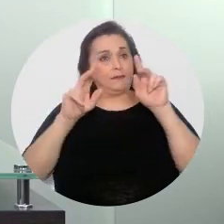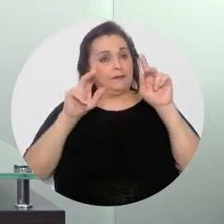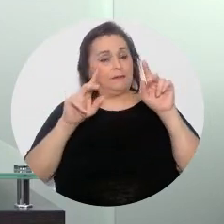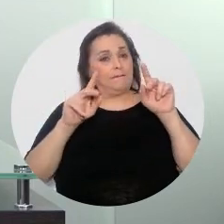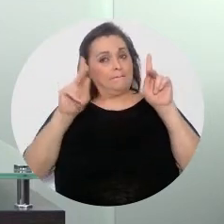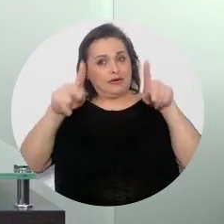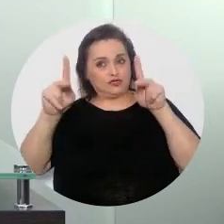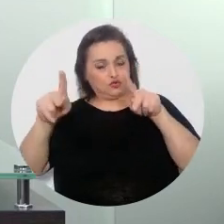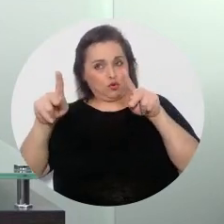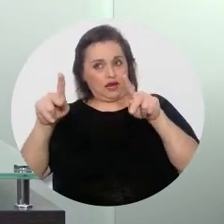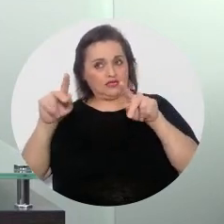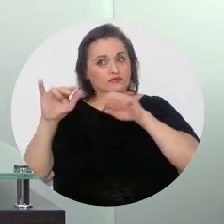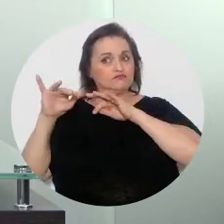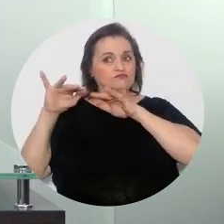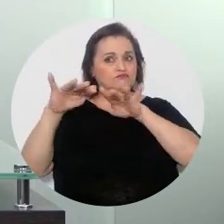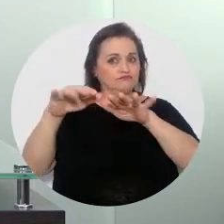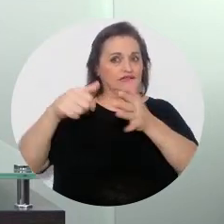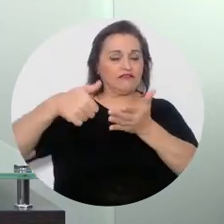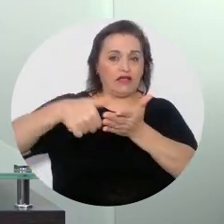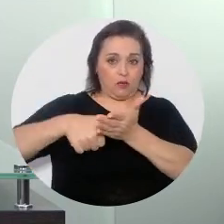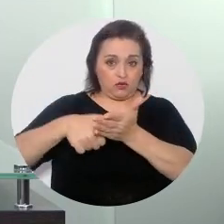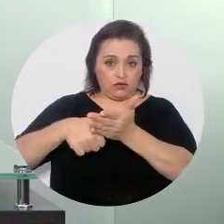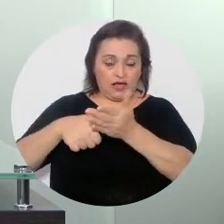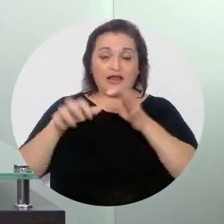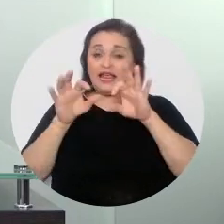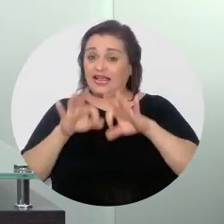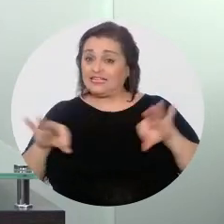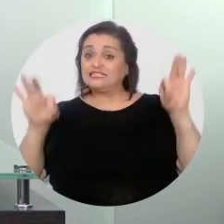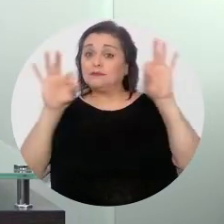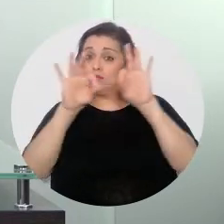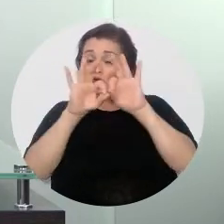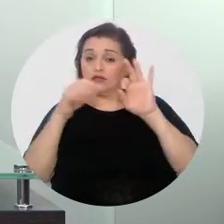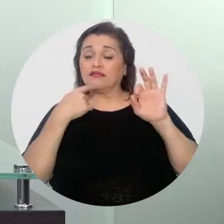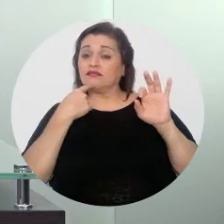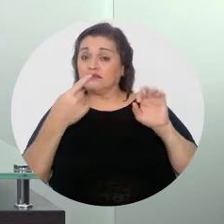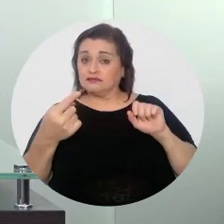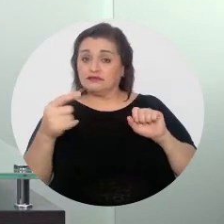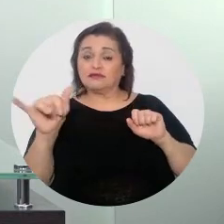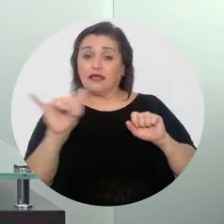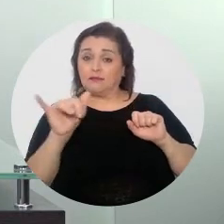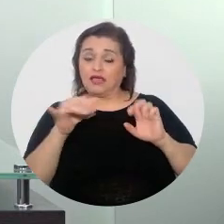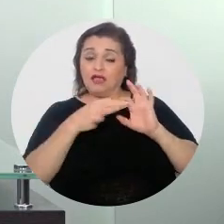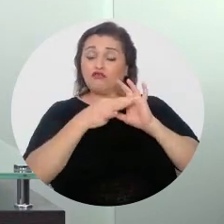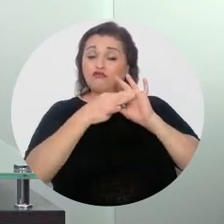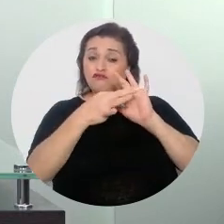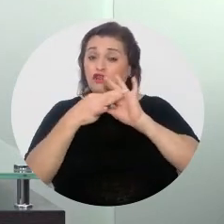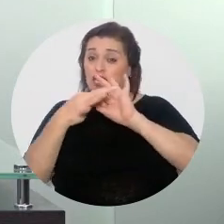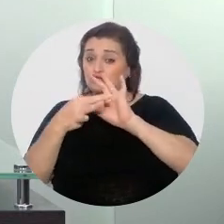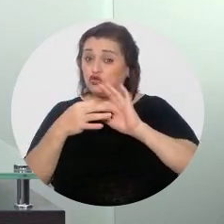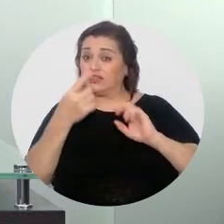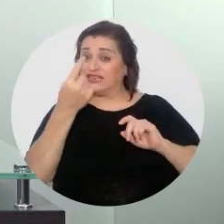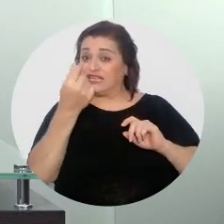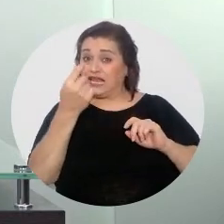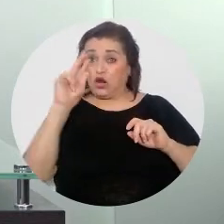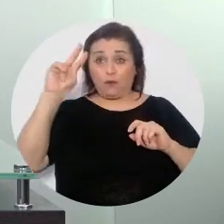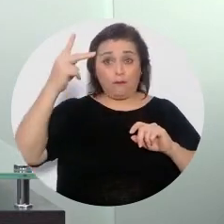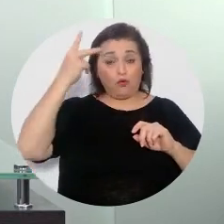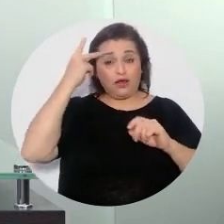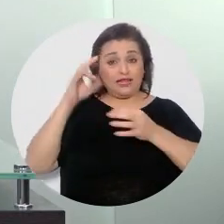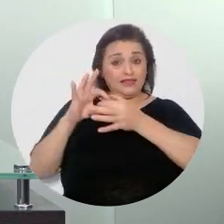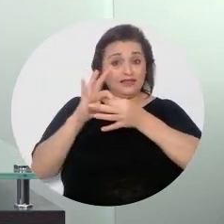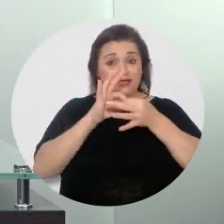nichos electorales. En este sentido, además, es importante señalar que esa relación de dinero